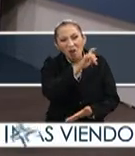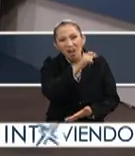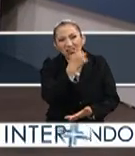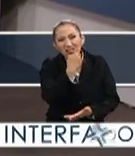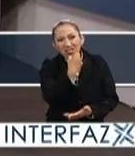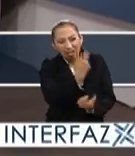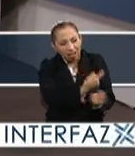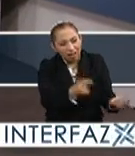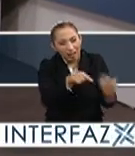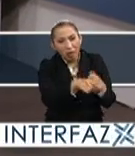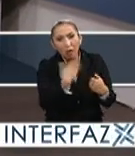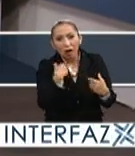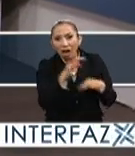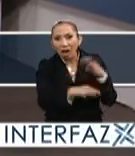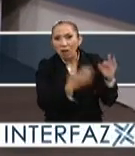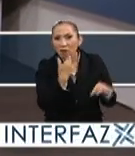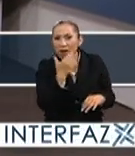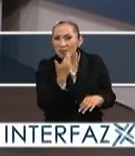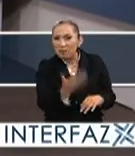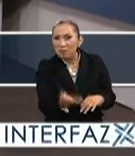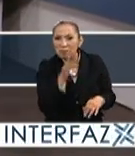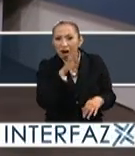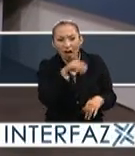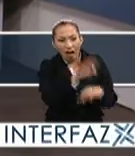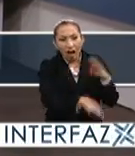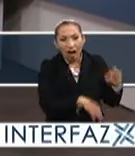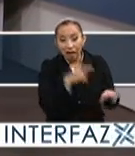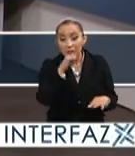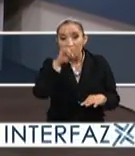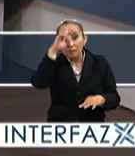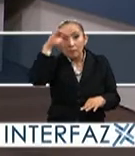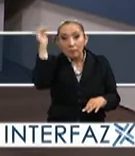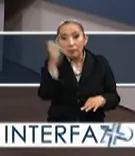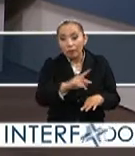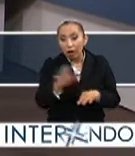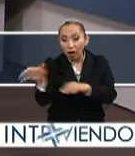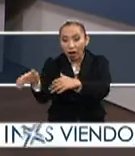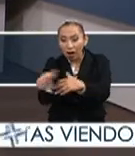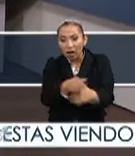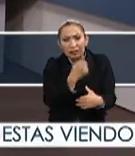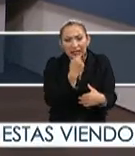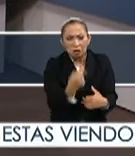condiciones inhumanas. Y otro aspecto muy importante es la separación